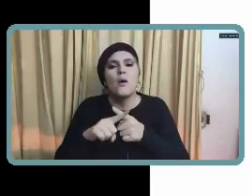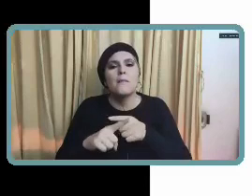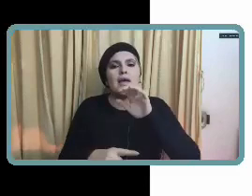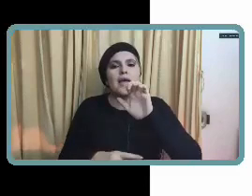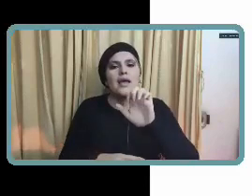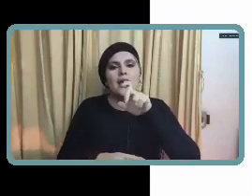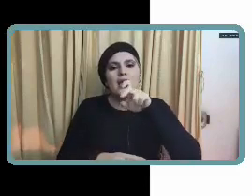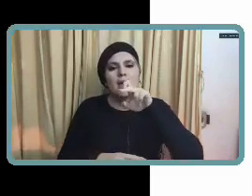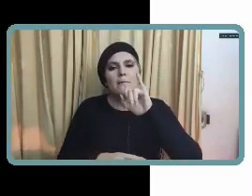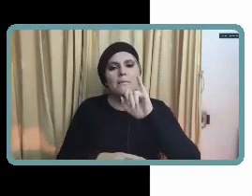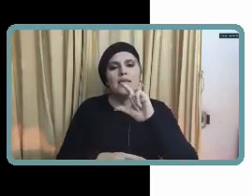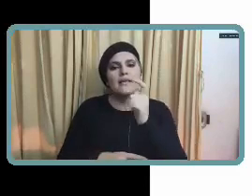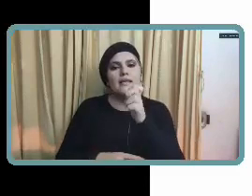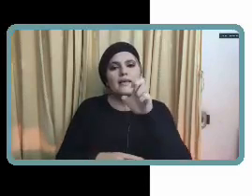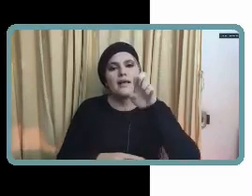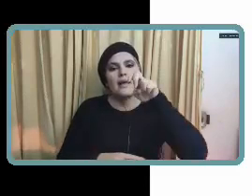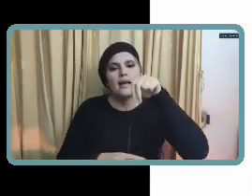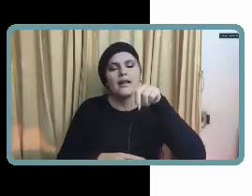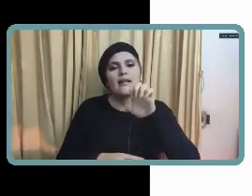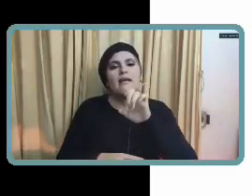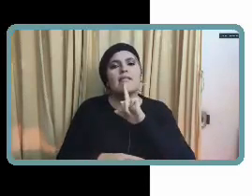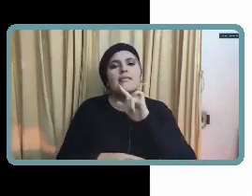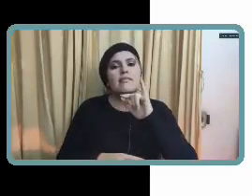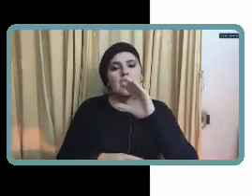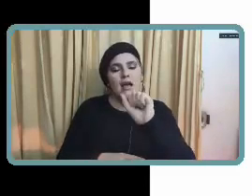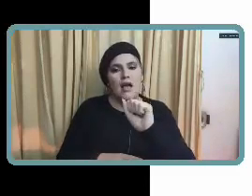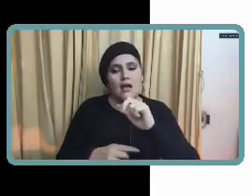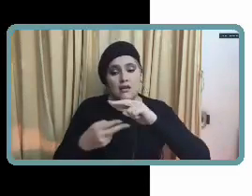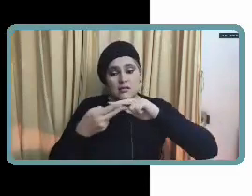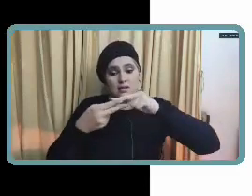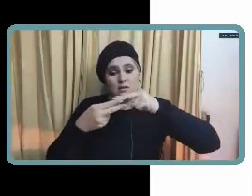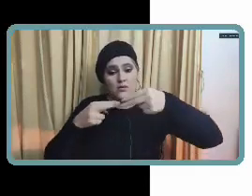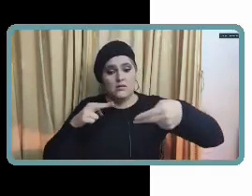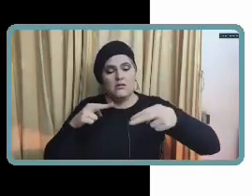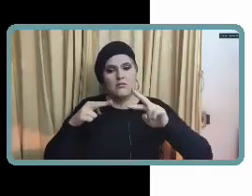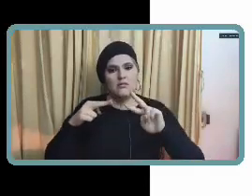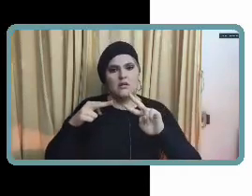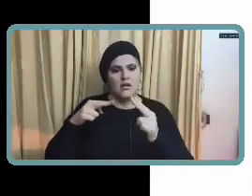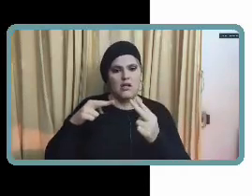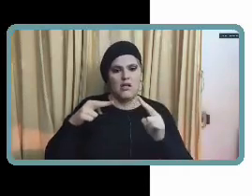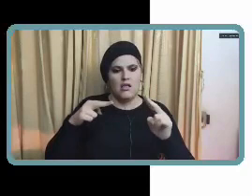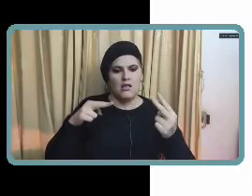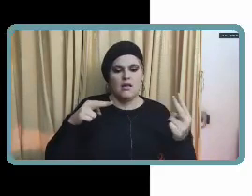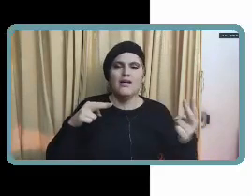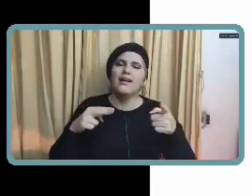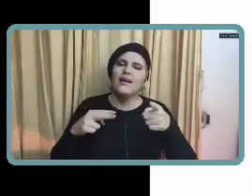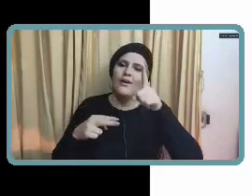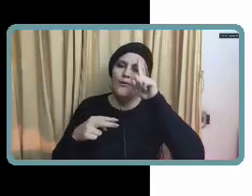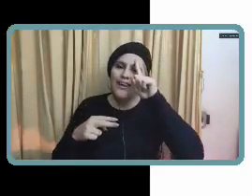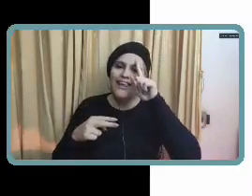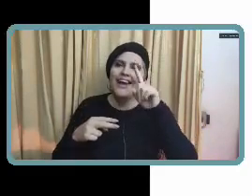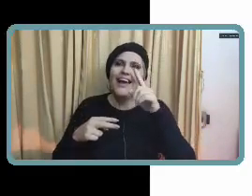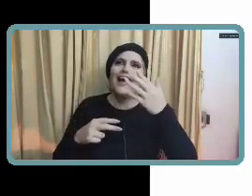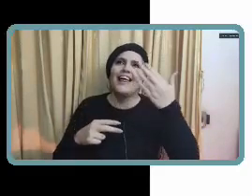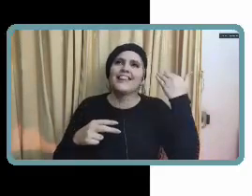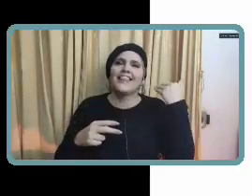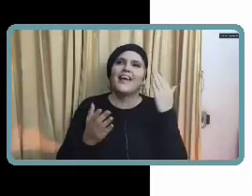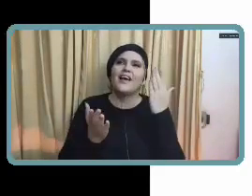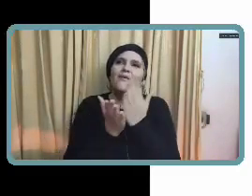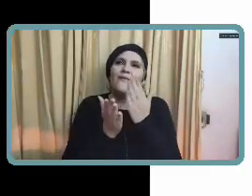en la secuencia del DNA a través de, vamos a recordar las clases de tercero medio, cuarto medio, el RNA mensajero,